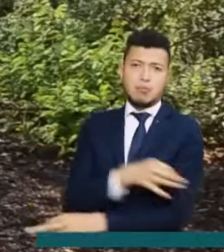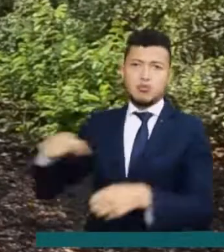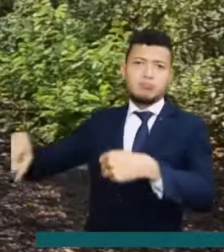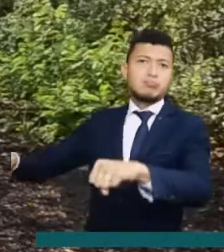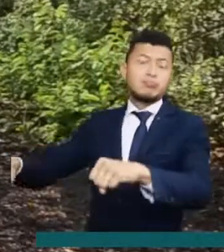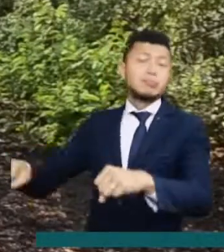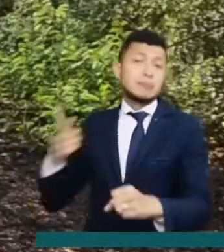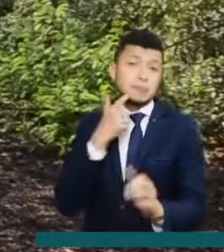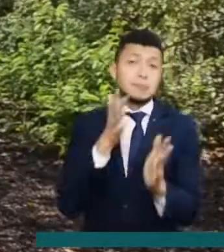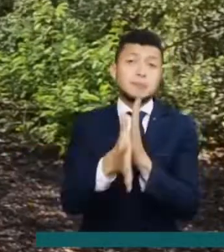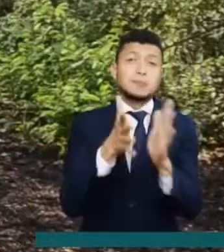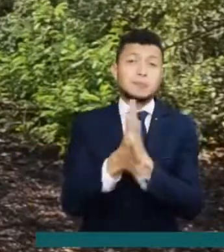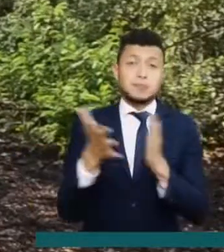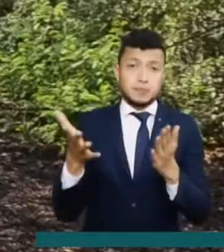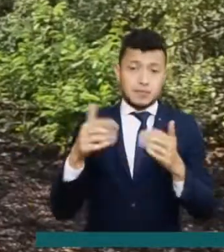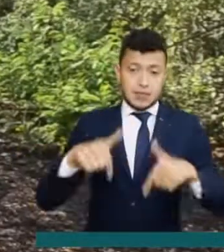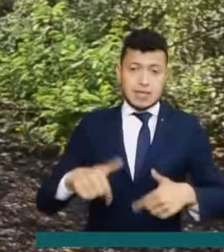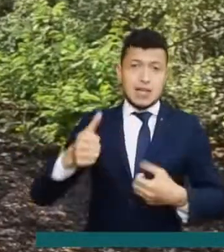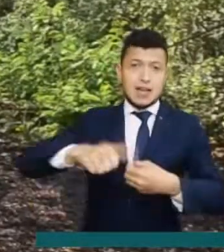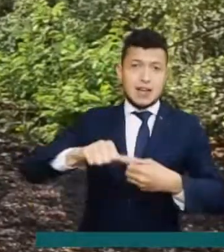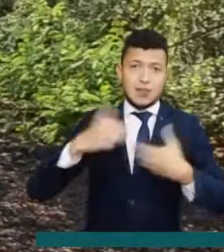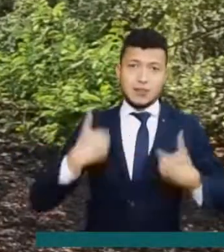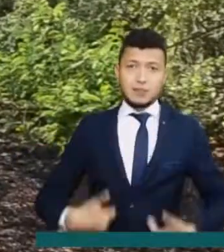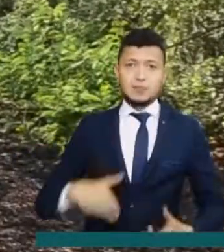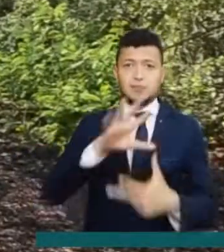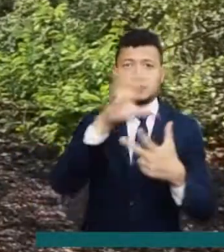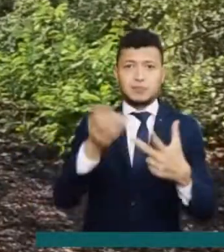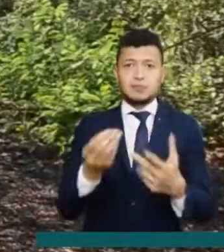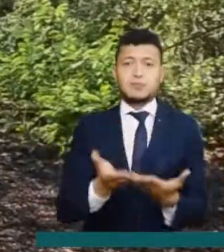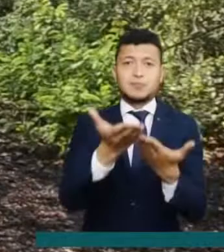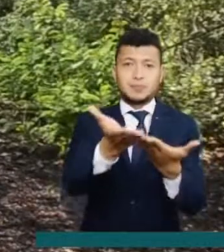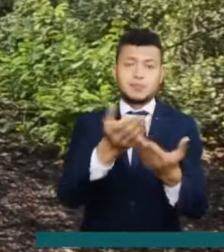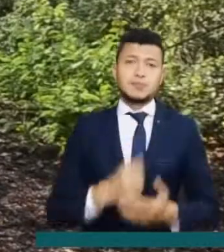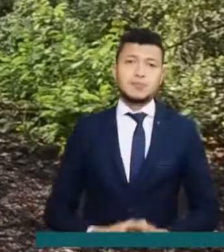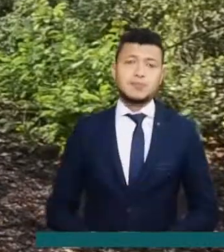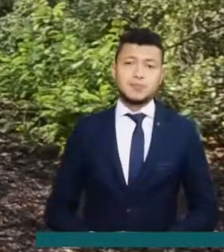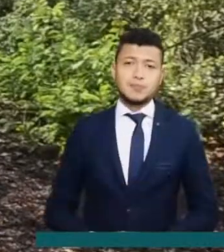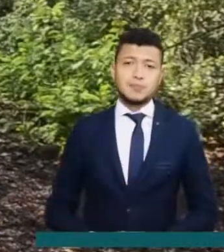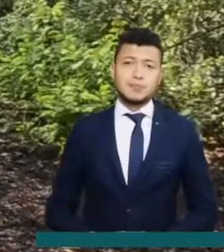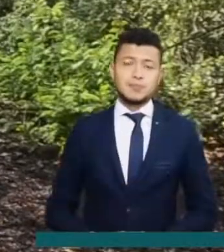Es por el momento la información desde Arauca, Mayren González, para Enlace 13.